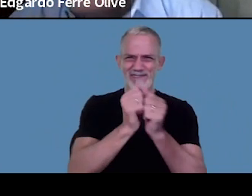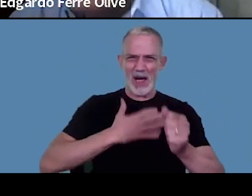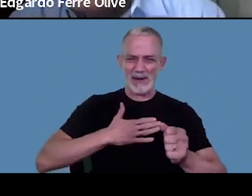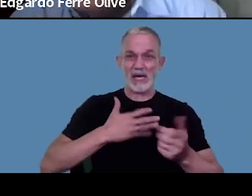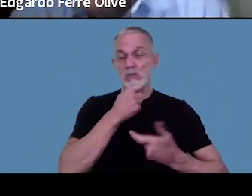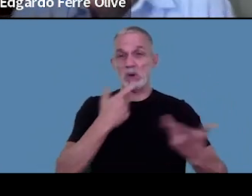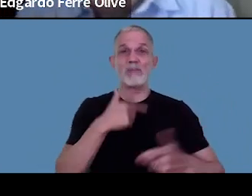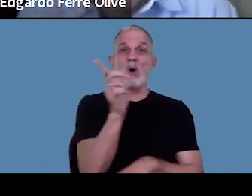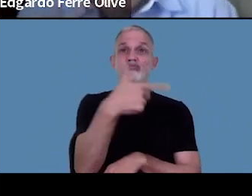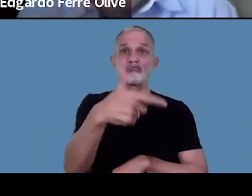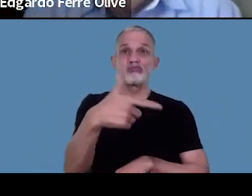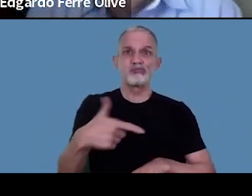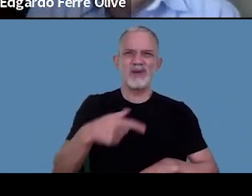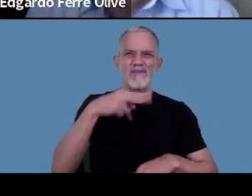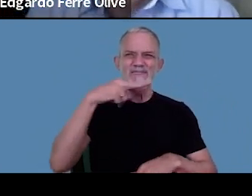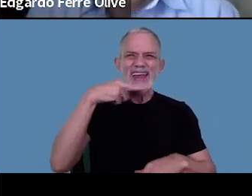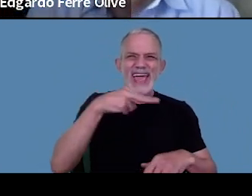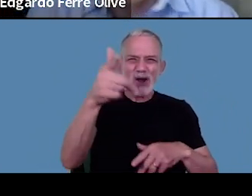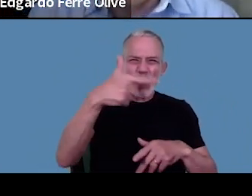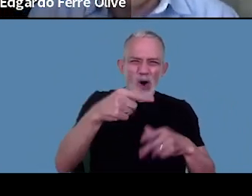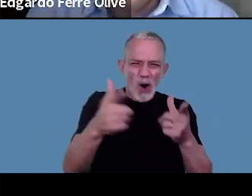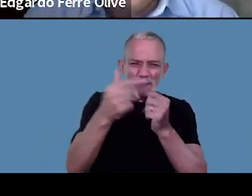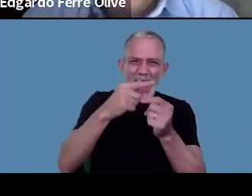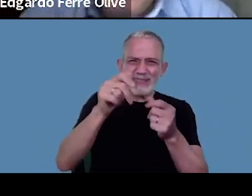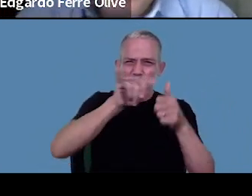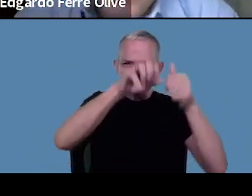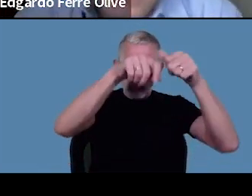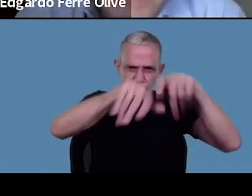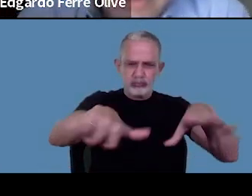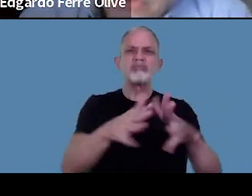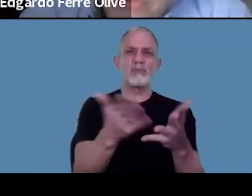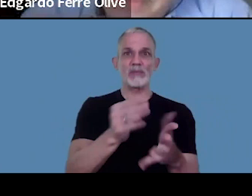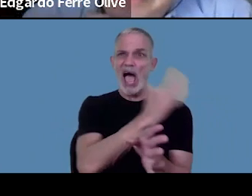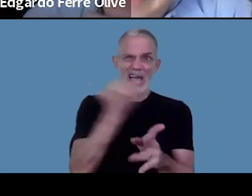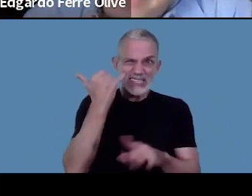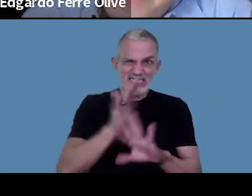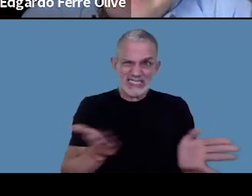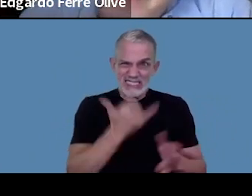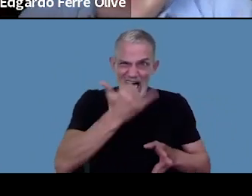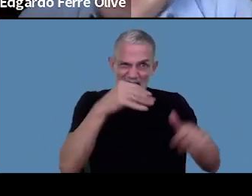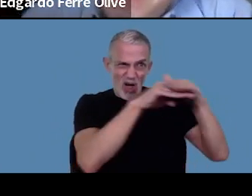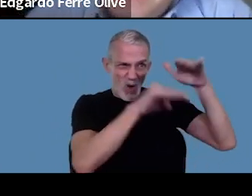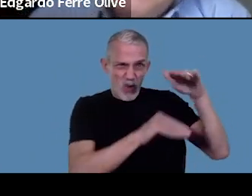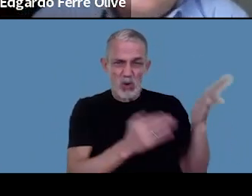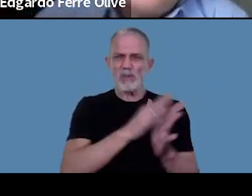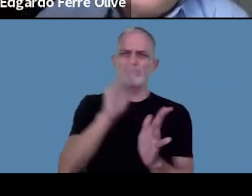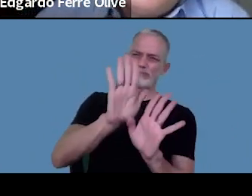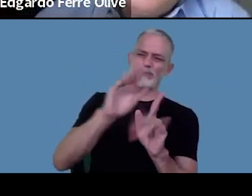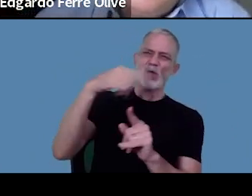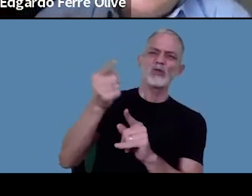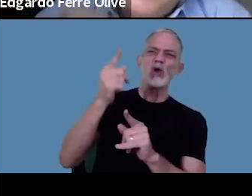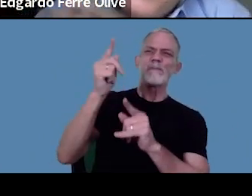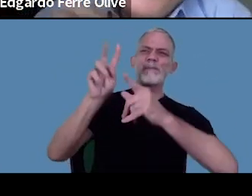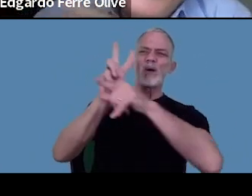pesticida que yo tengo en stock, es un producto que yo ya lo tengo de antes. Y otro aspecto son aspectos ambientales negativos que son de